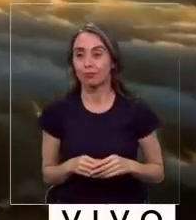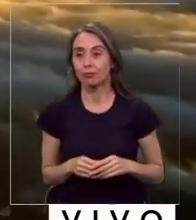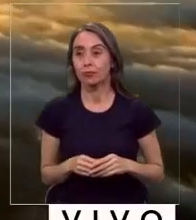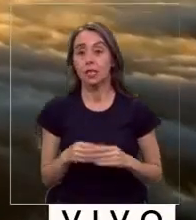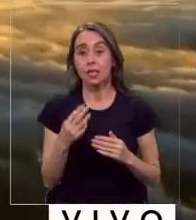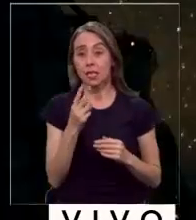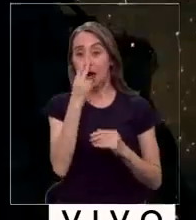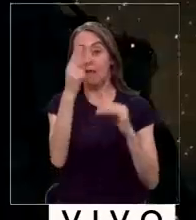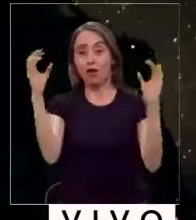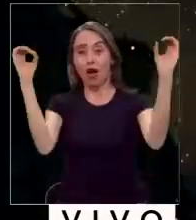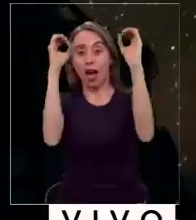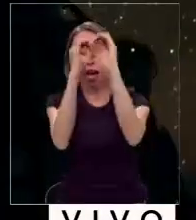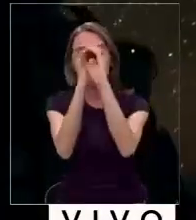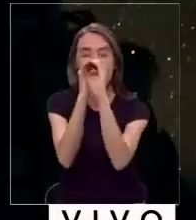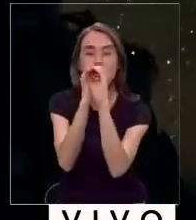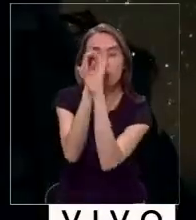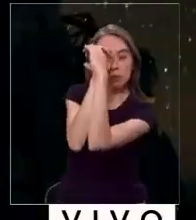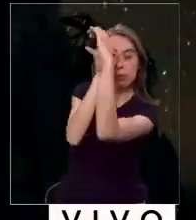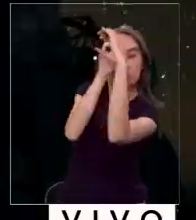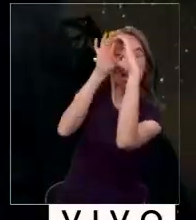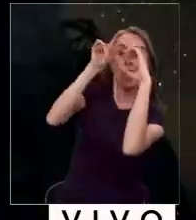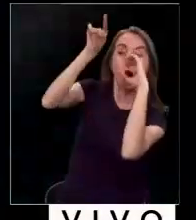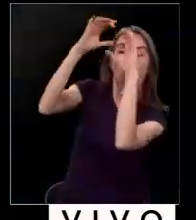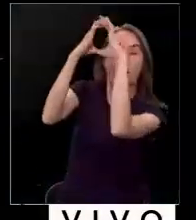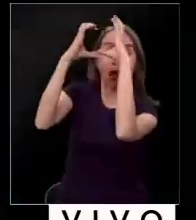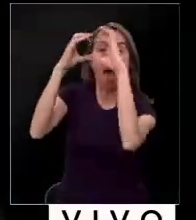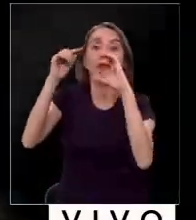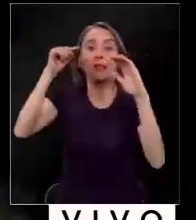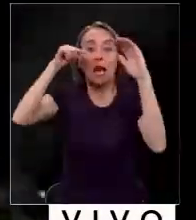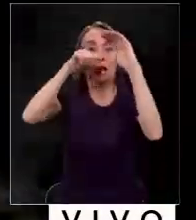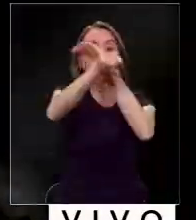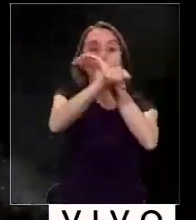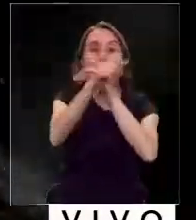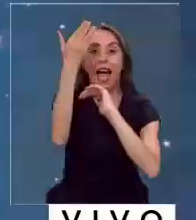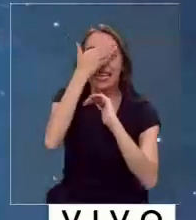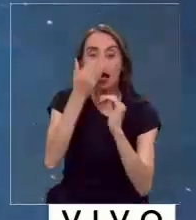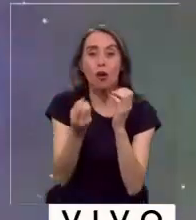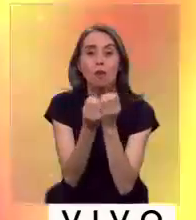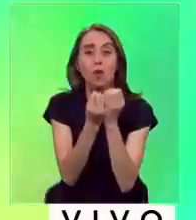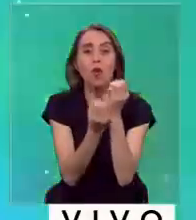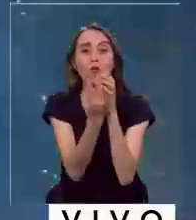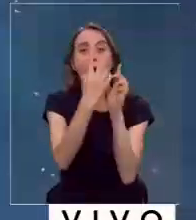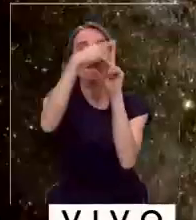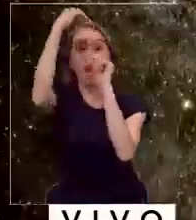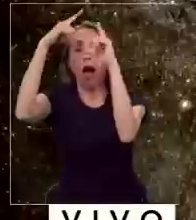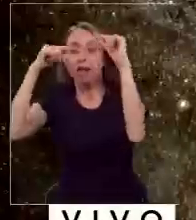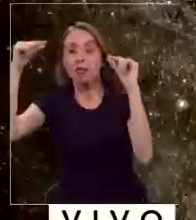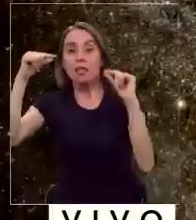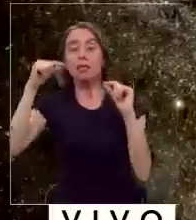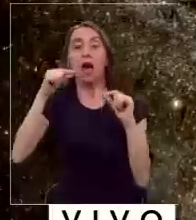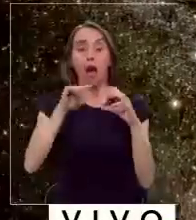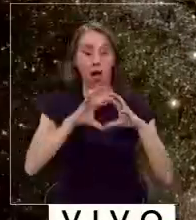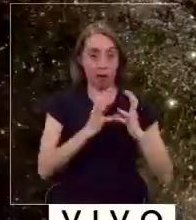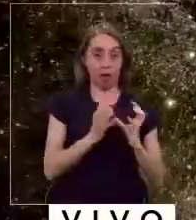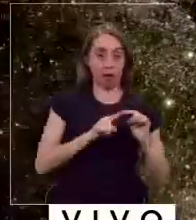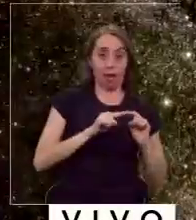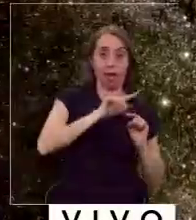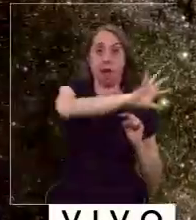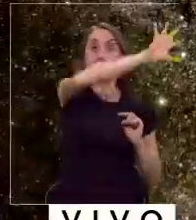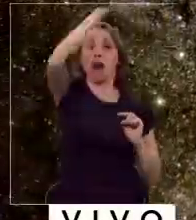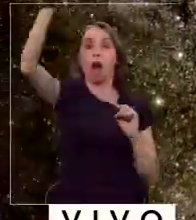Hemos visto eclipses, descubierto planetas, agujeros negros, cientos de nuevas estrellas y lugares que podrían convertirse en